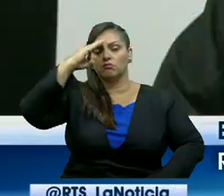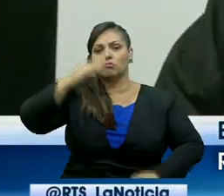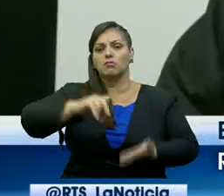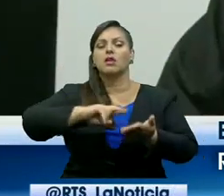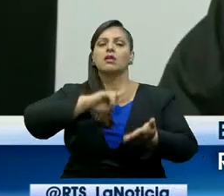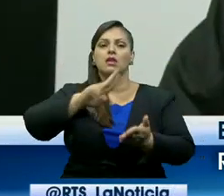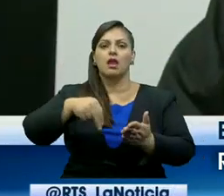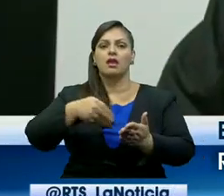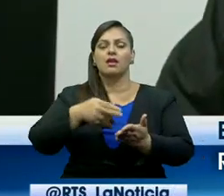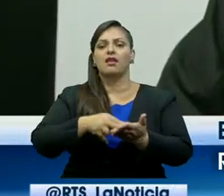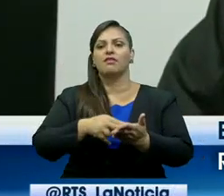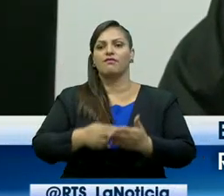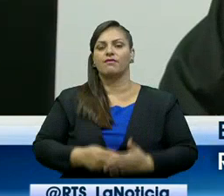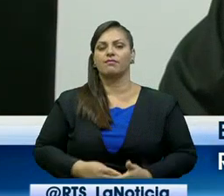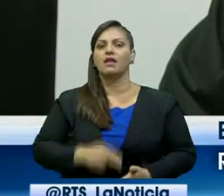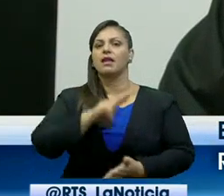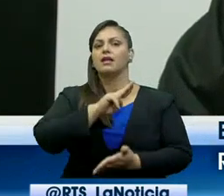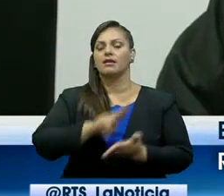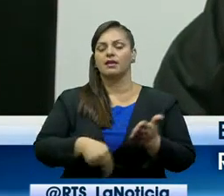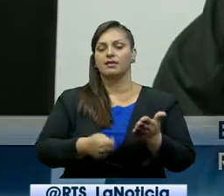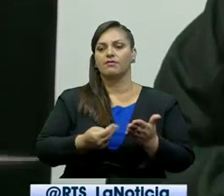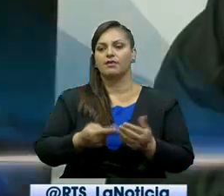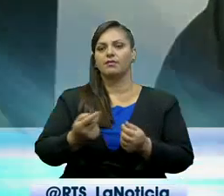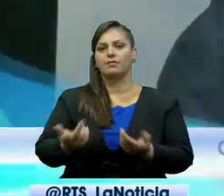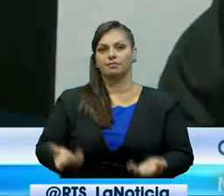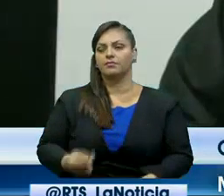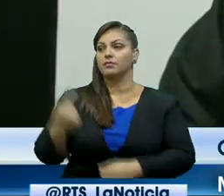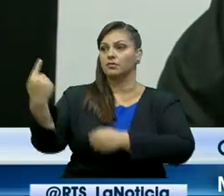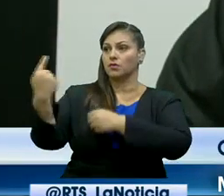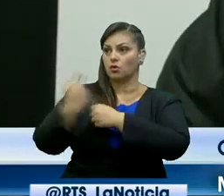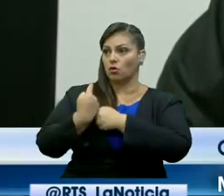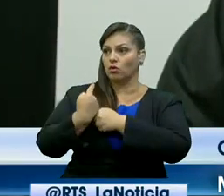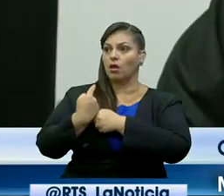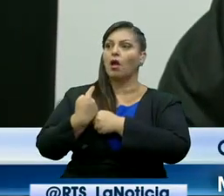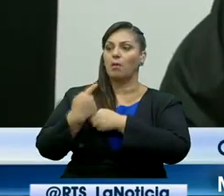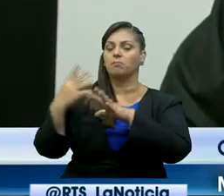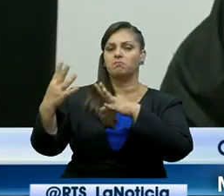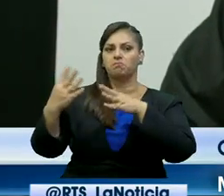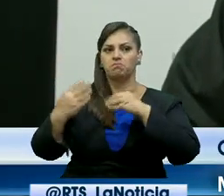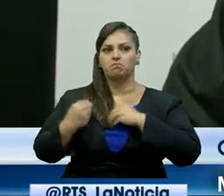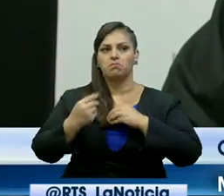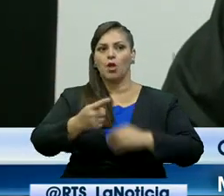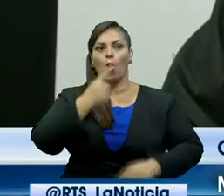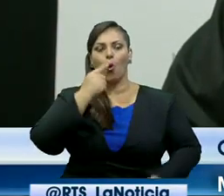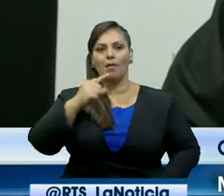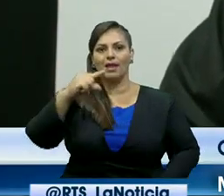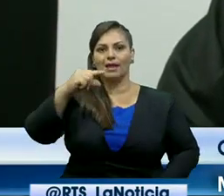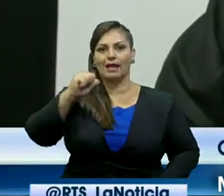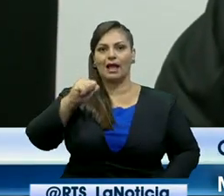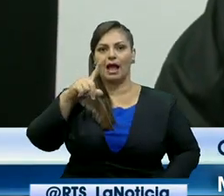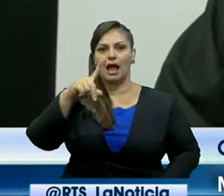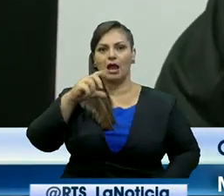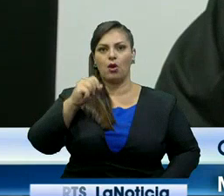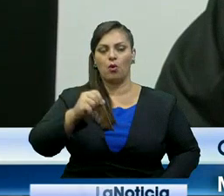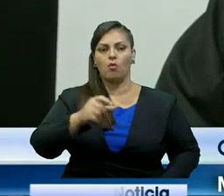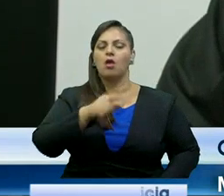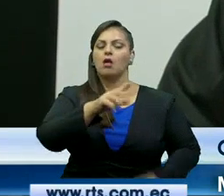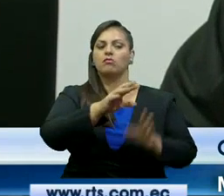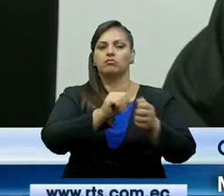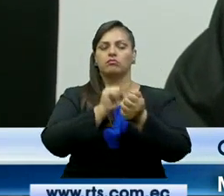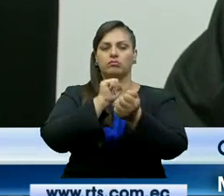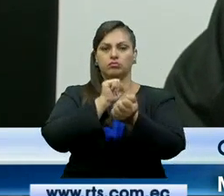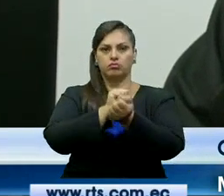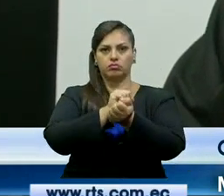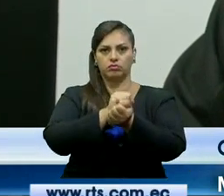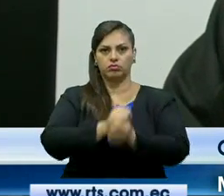Navas. Una orden fue recibida para que el ciudadano que usted menciona sea retenido,